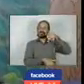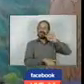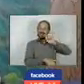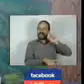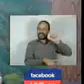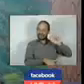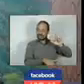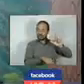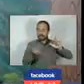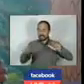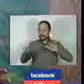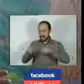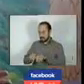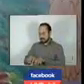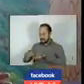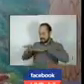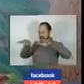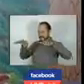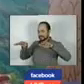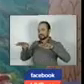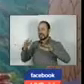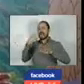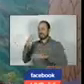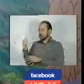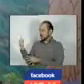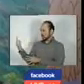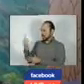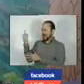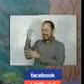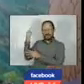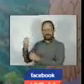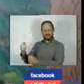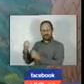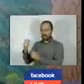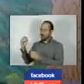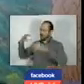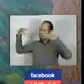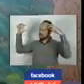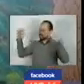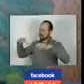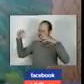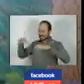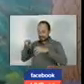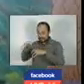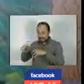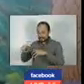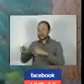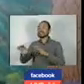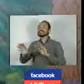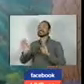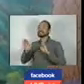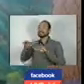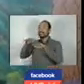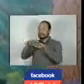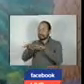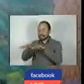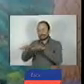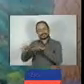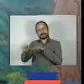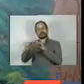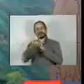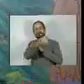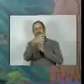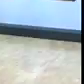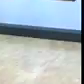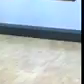Si esto llega a colapsar, lo que hace falta es un huracán fuerte que pegue por ahí o una tormenta fuerte. Si llega a colapsar esto va a afectar a miles de